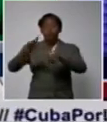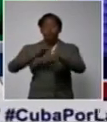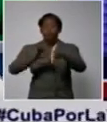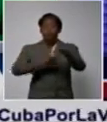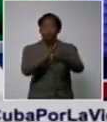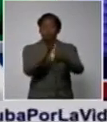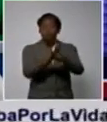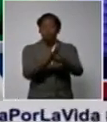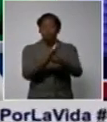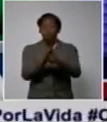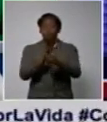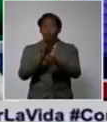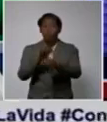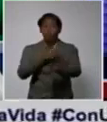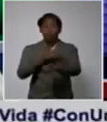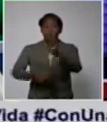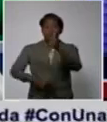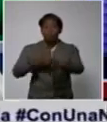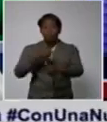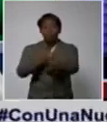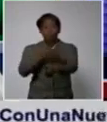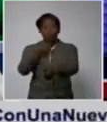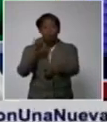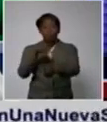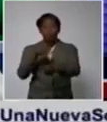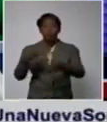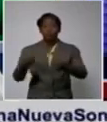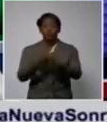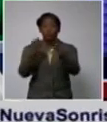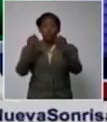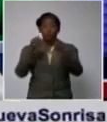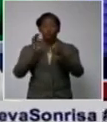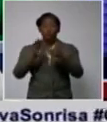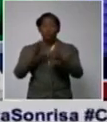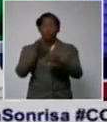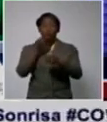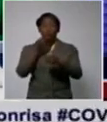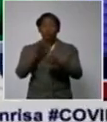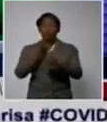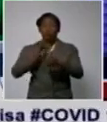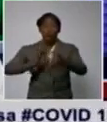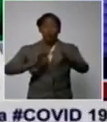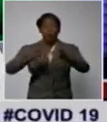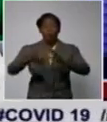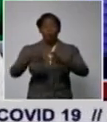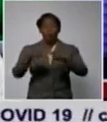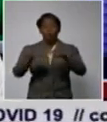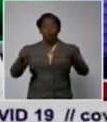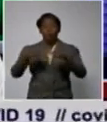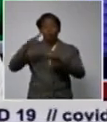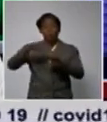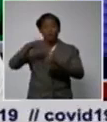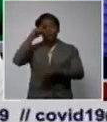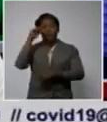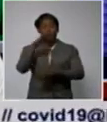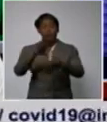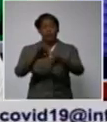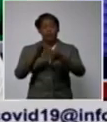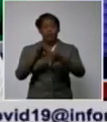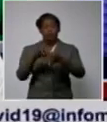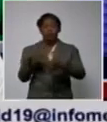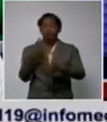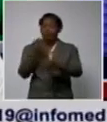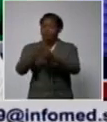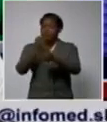en este estado, pues hace difícil el control, pero se trabaja para que no ocurra ningún deceso.